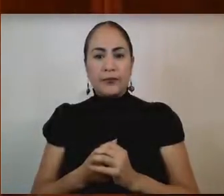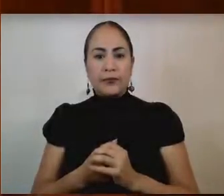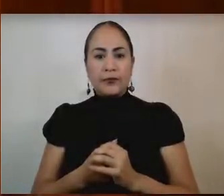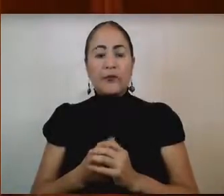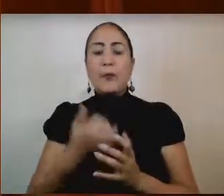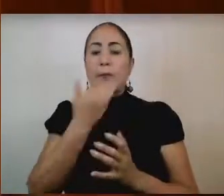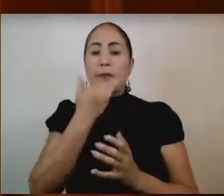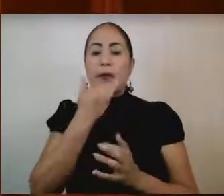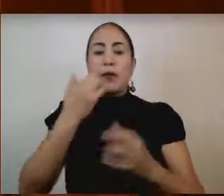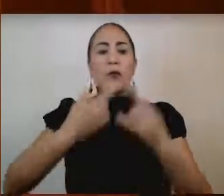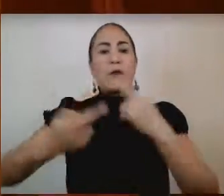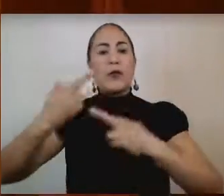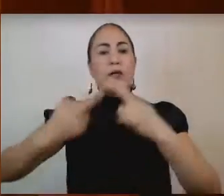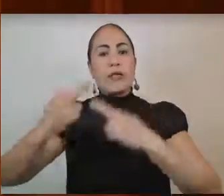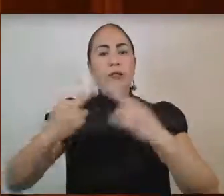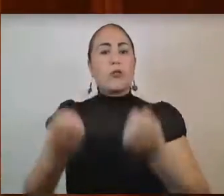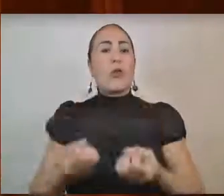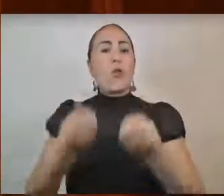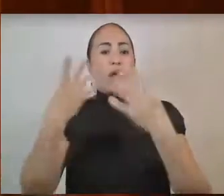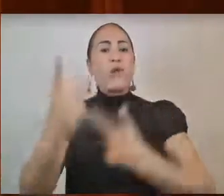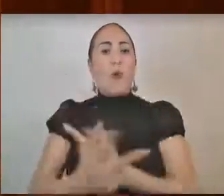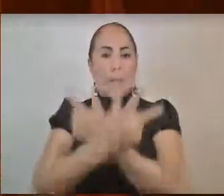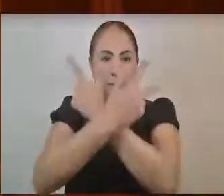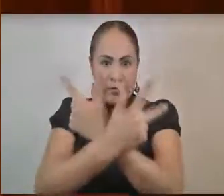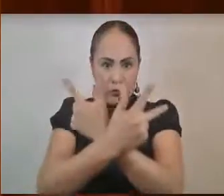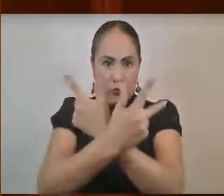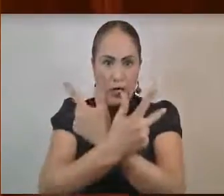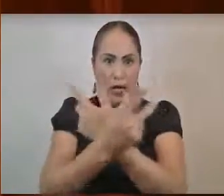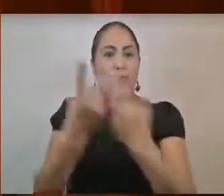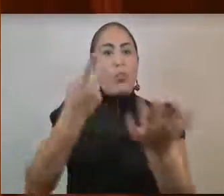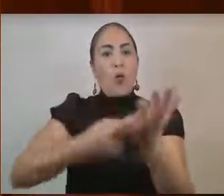también me está indicando que fueron virtuales y presenciales.